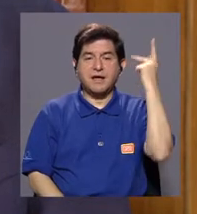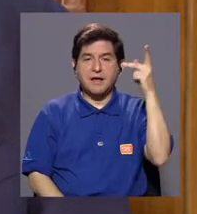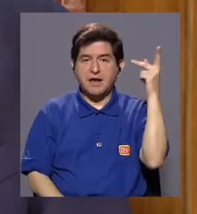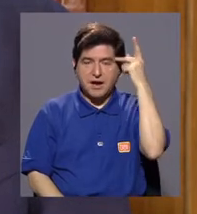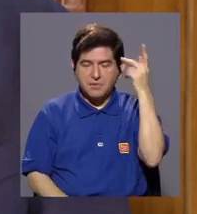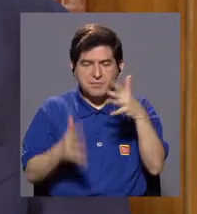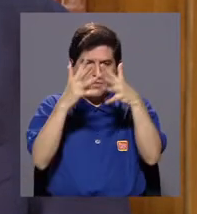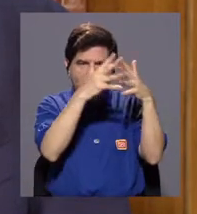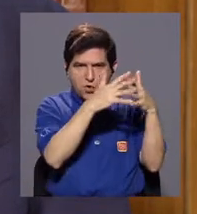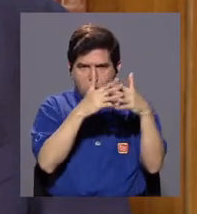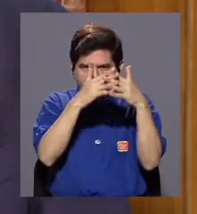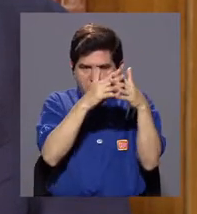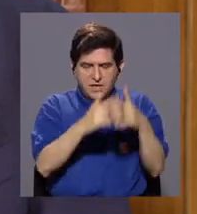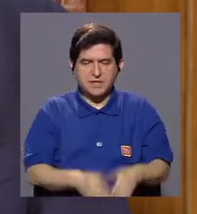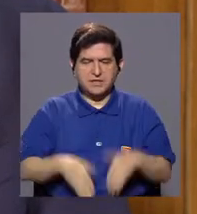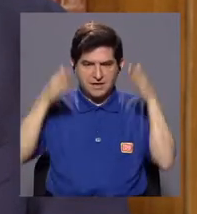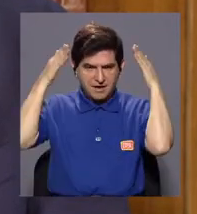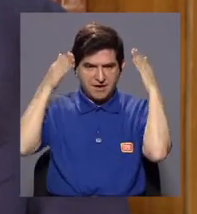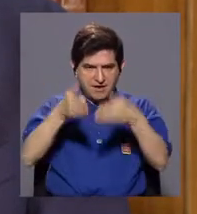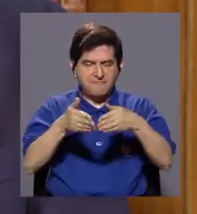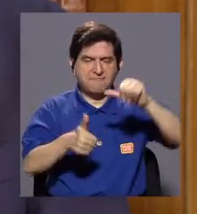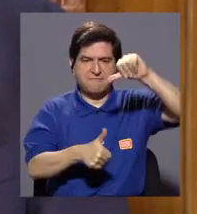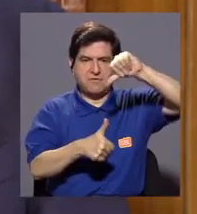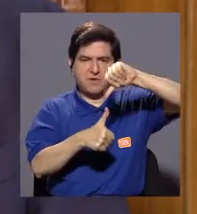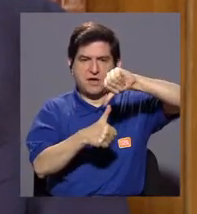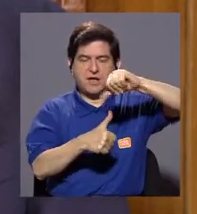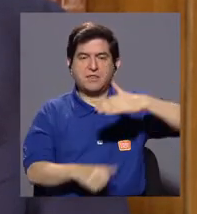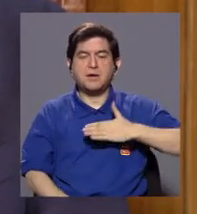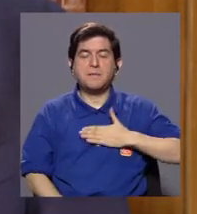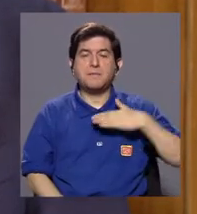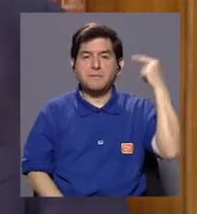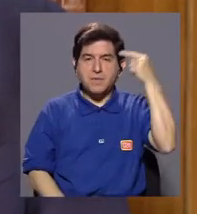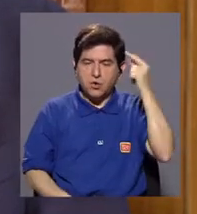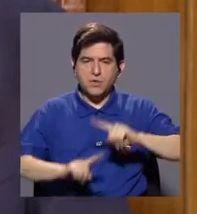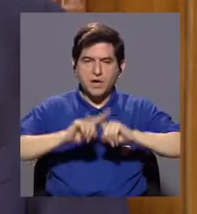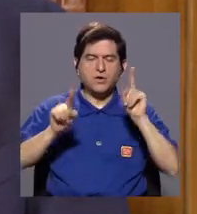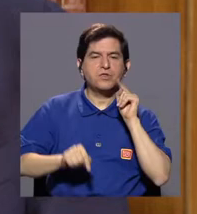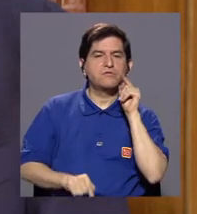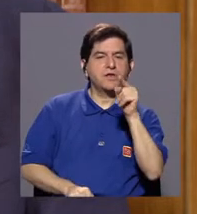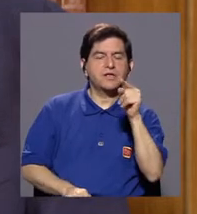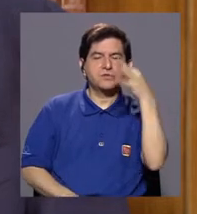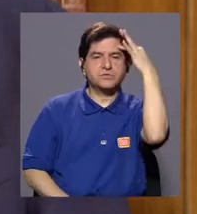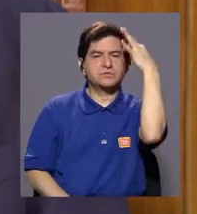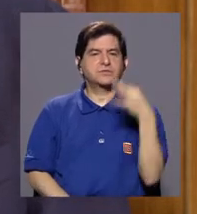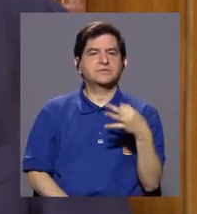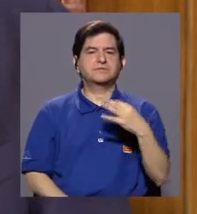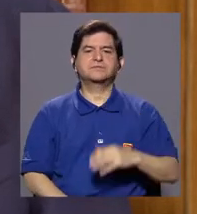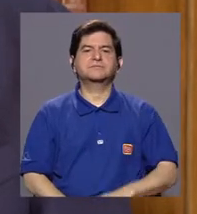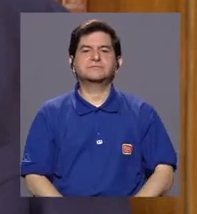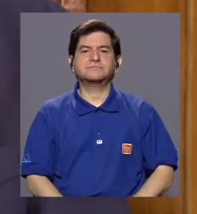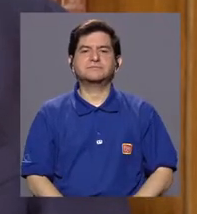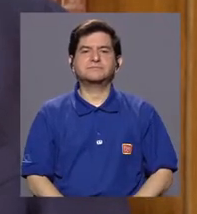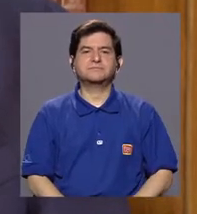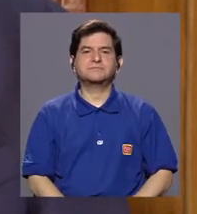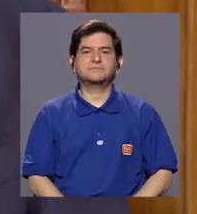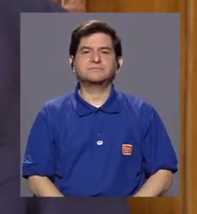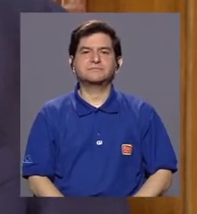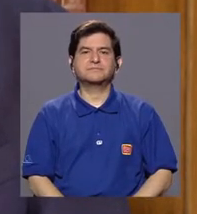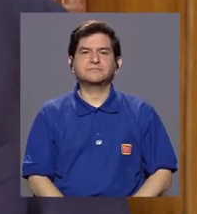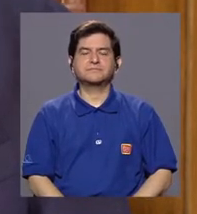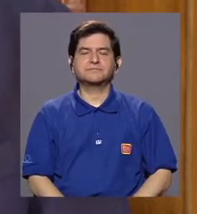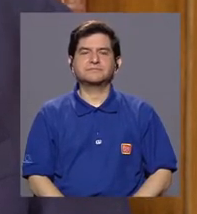la política norteamericana hacia Centroamérica, mi gobierno discrepa con ustedes. Entonces,